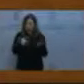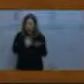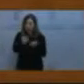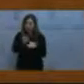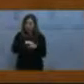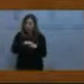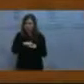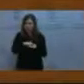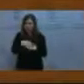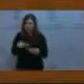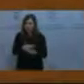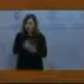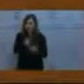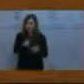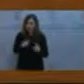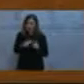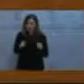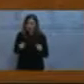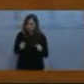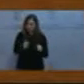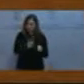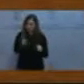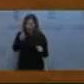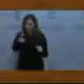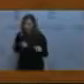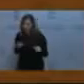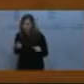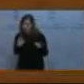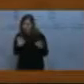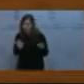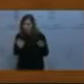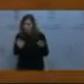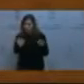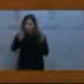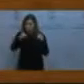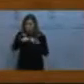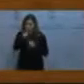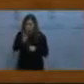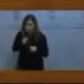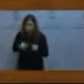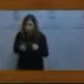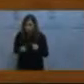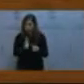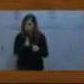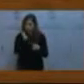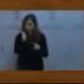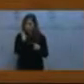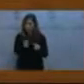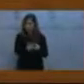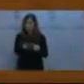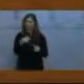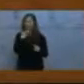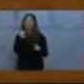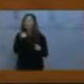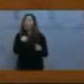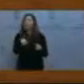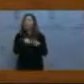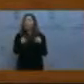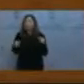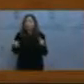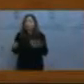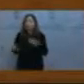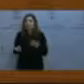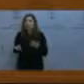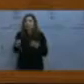después de esos acuerdos presupuestarios. Se perdió algo en Asturias. Dejamos de prestar servicios, de prestar servicios en